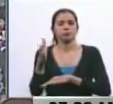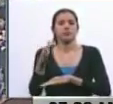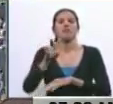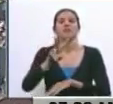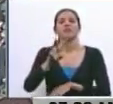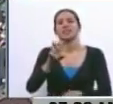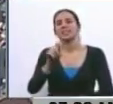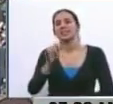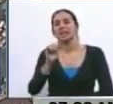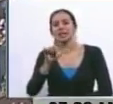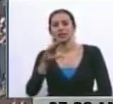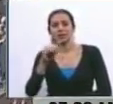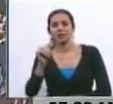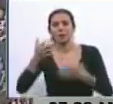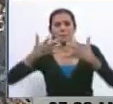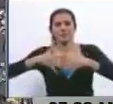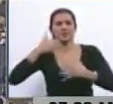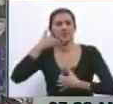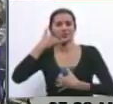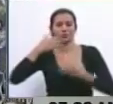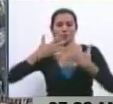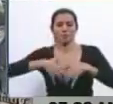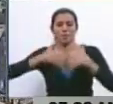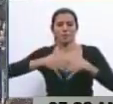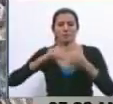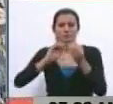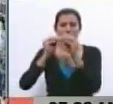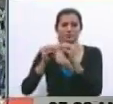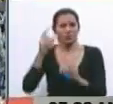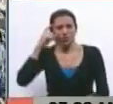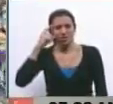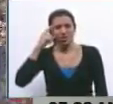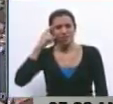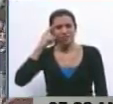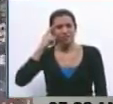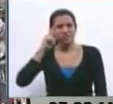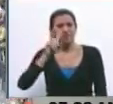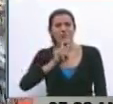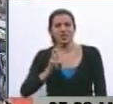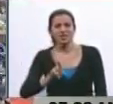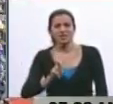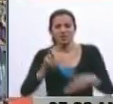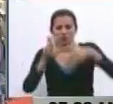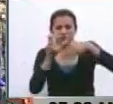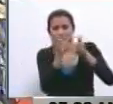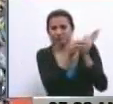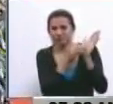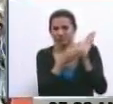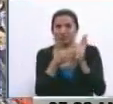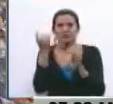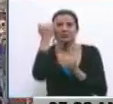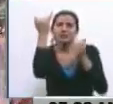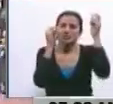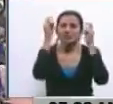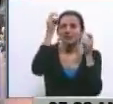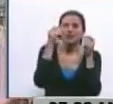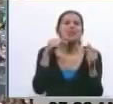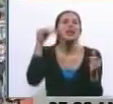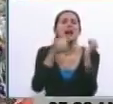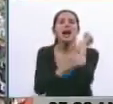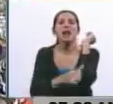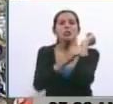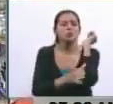a chequear la producción. ¿Te acuerdas del vergatario? Chávez diseñó el vergatario y dijo, bueno, ¿qué es lo que tiene este